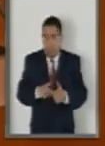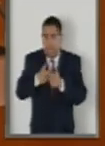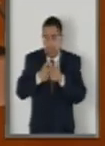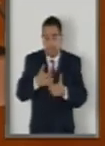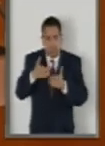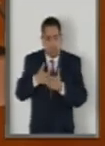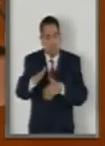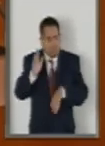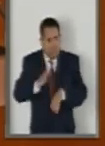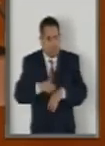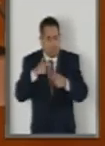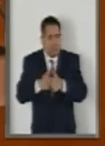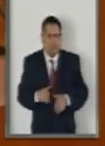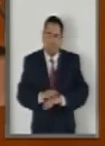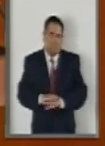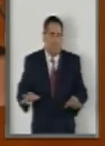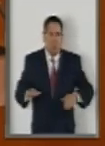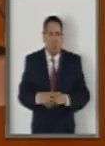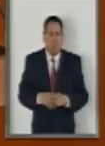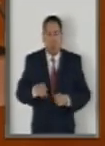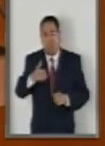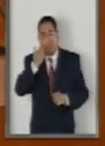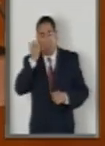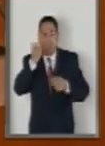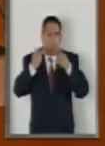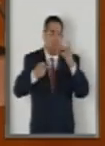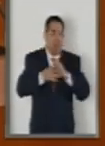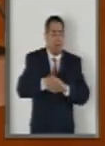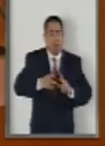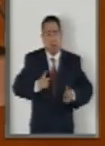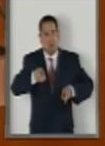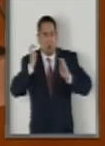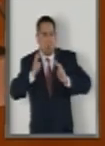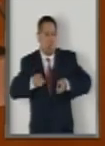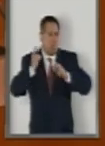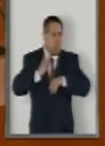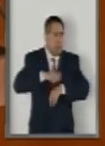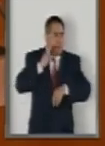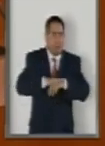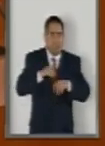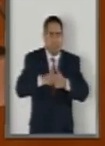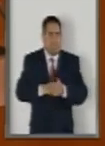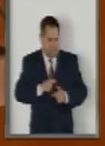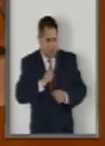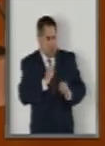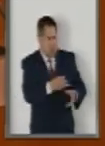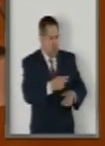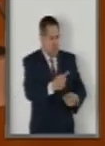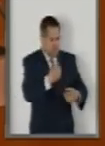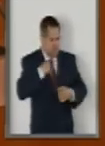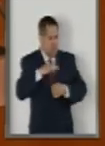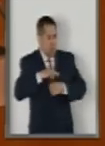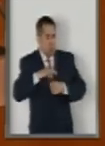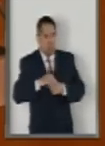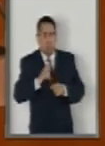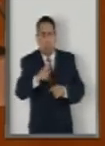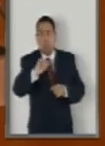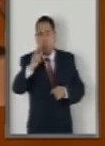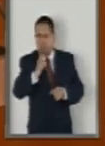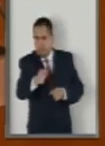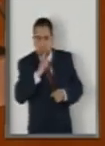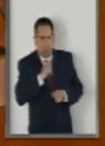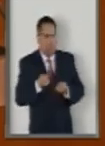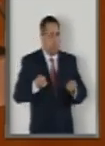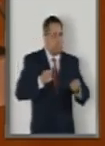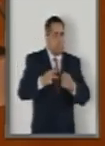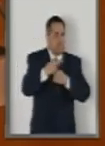ya. Sus argucias, sus robos, la compra de votos, la compra de autoridades, la